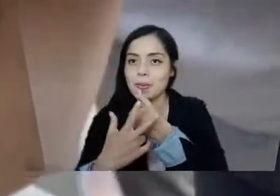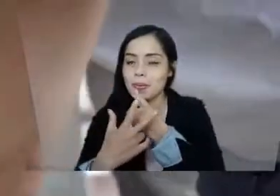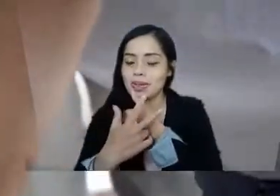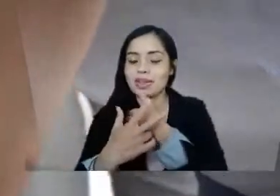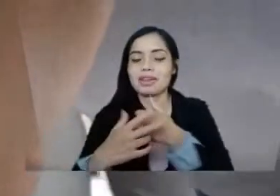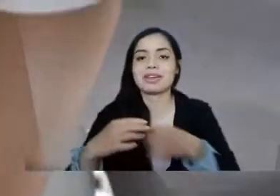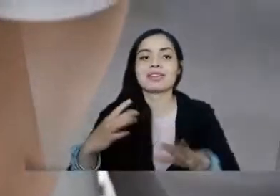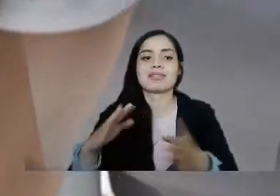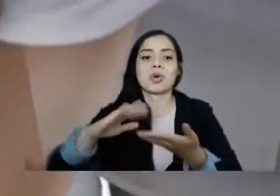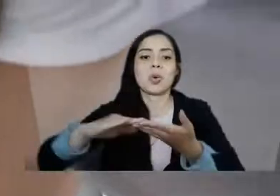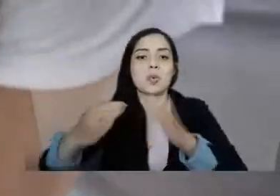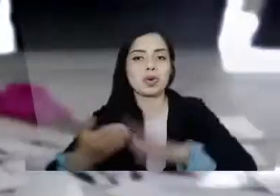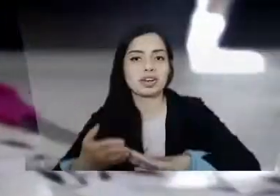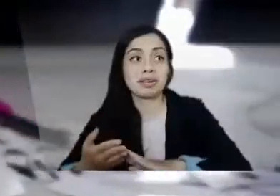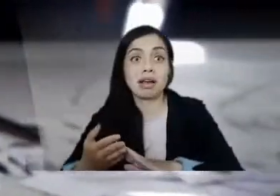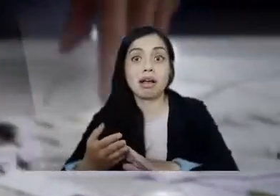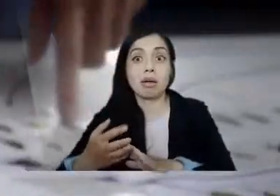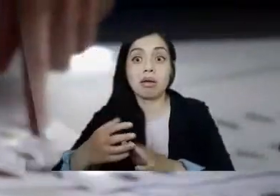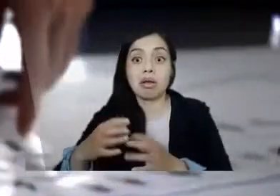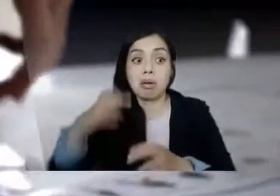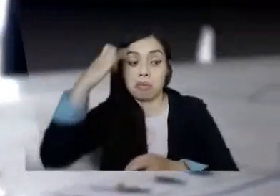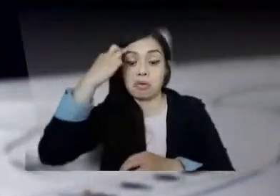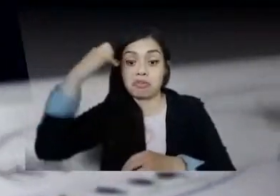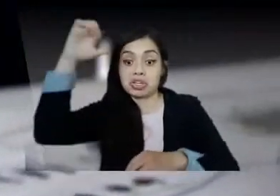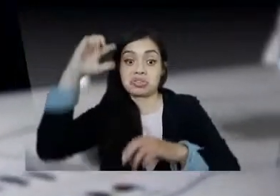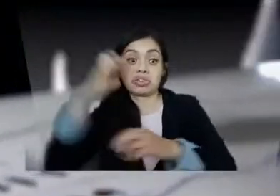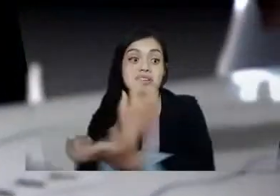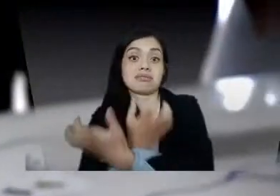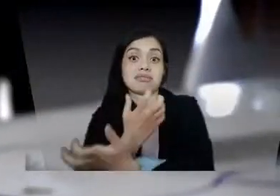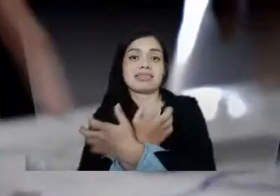valiosas, y construimos ese conocimiento sobre las aves con ellos.